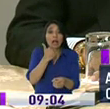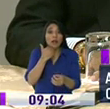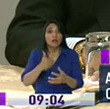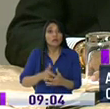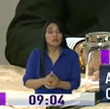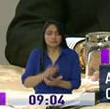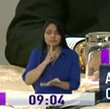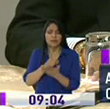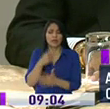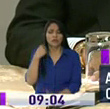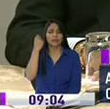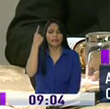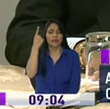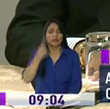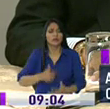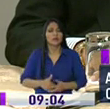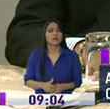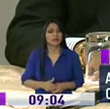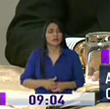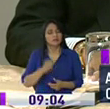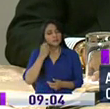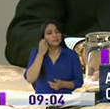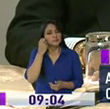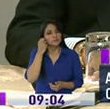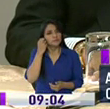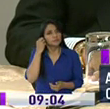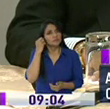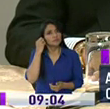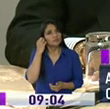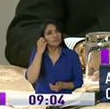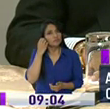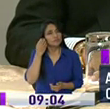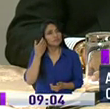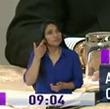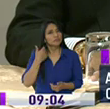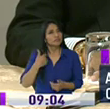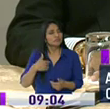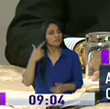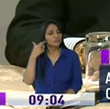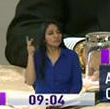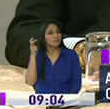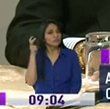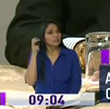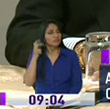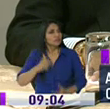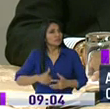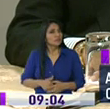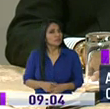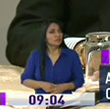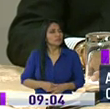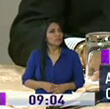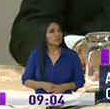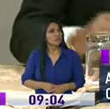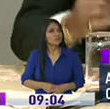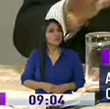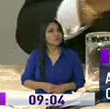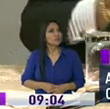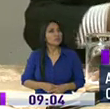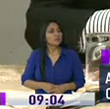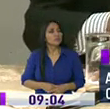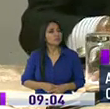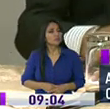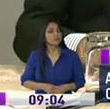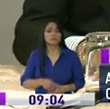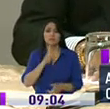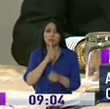comprendo. Sobre todo la te comprendo eso. Al alcalde se le ha dado por encargarme de